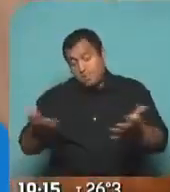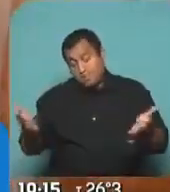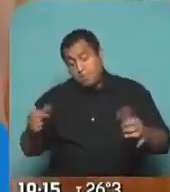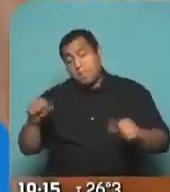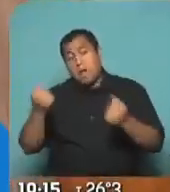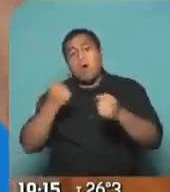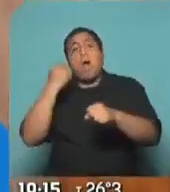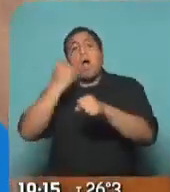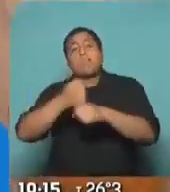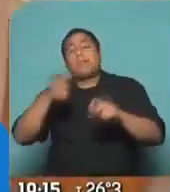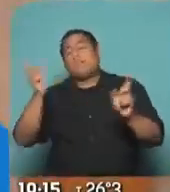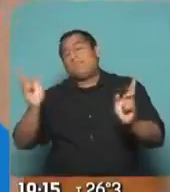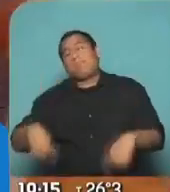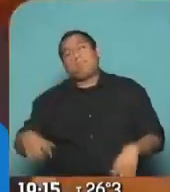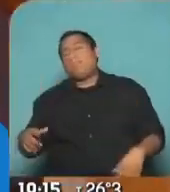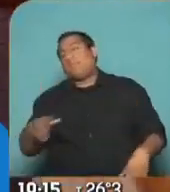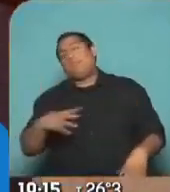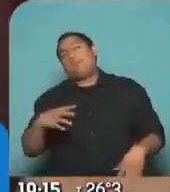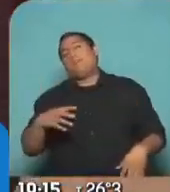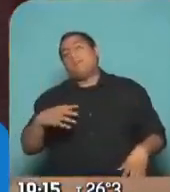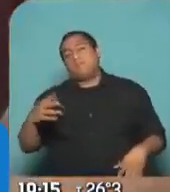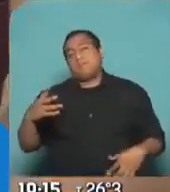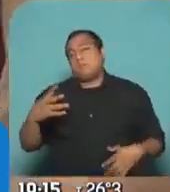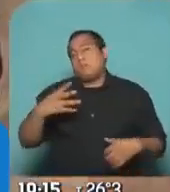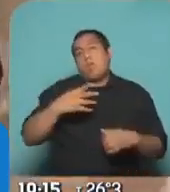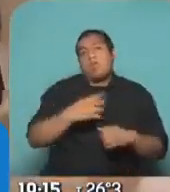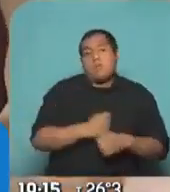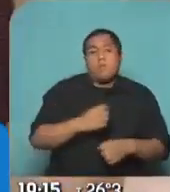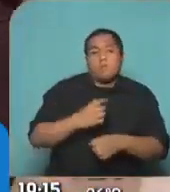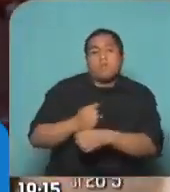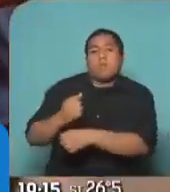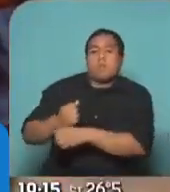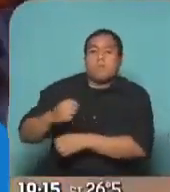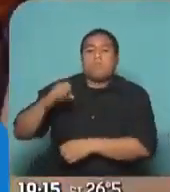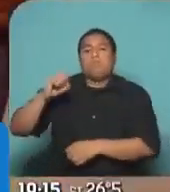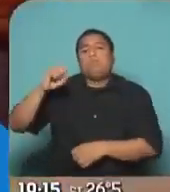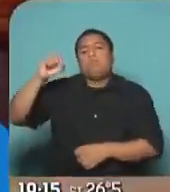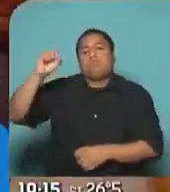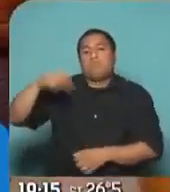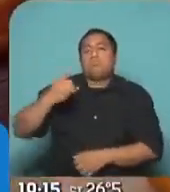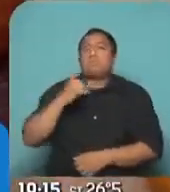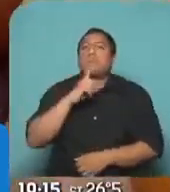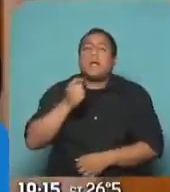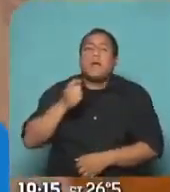indefinido, por tiempo indeterminado, de las líneas de colectivo, de estas que ustedes ya conocen, 70